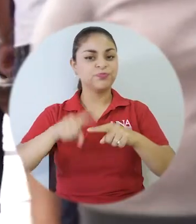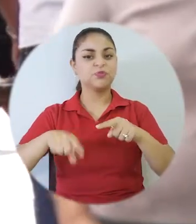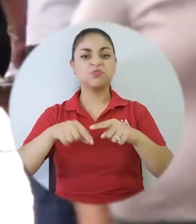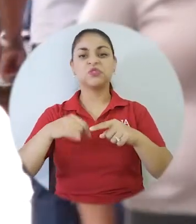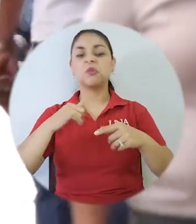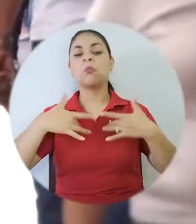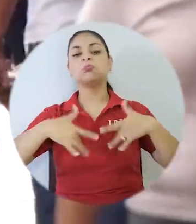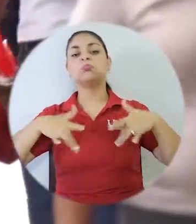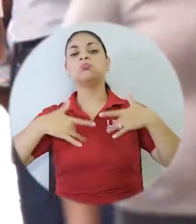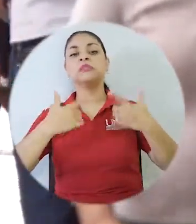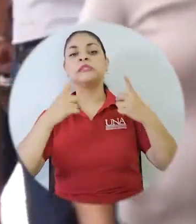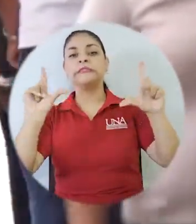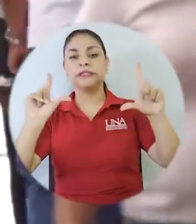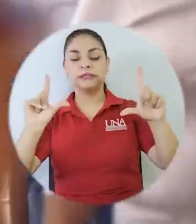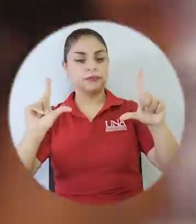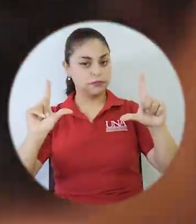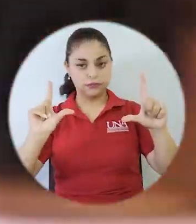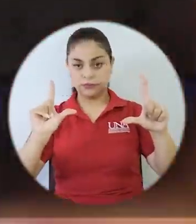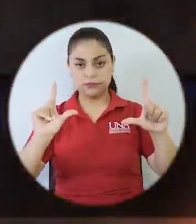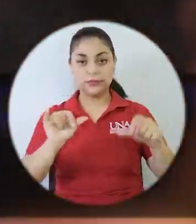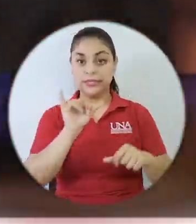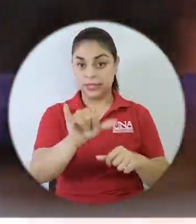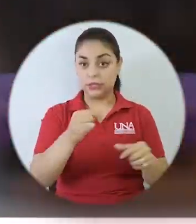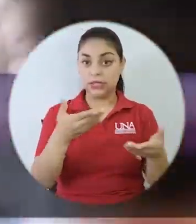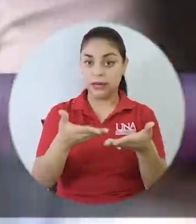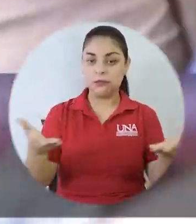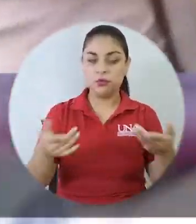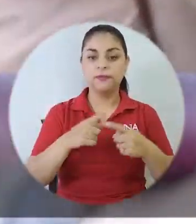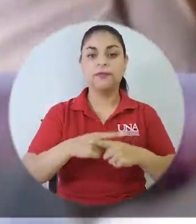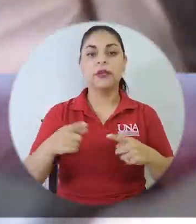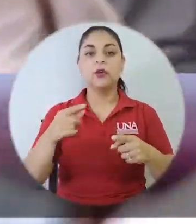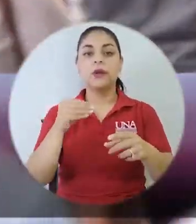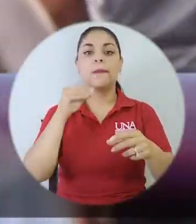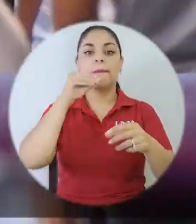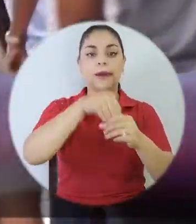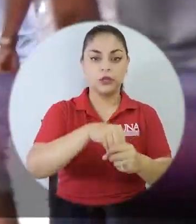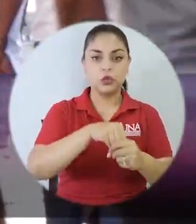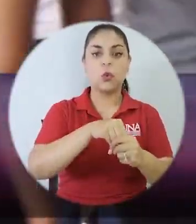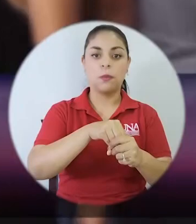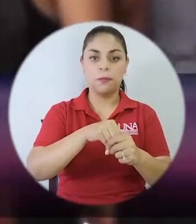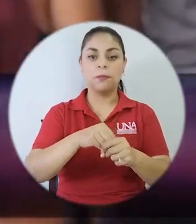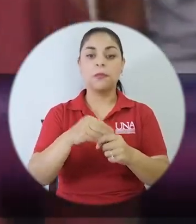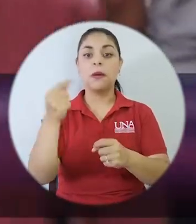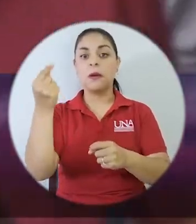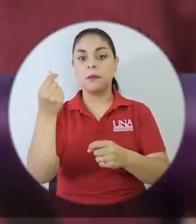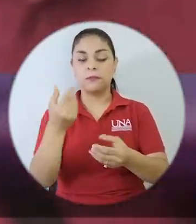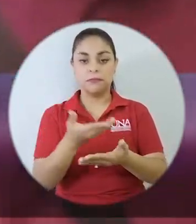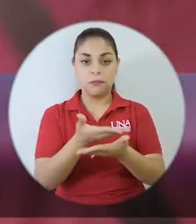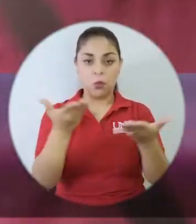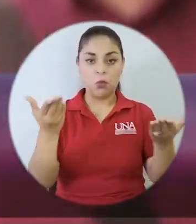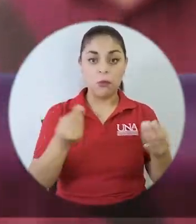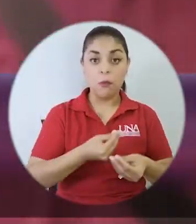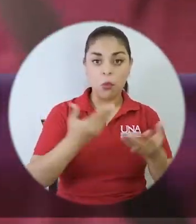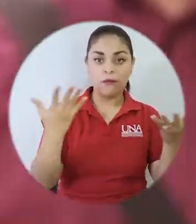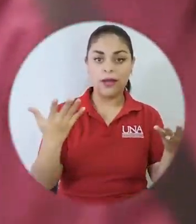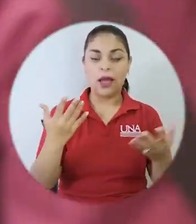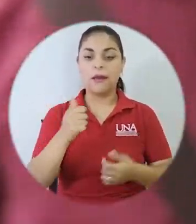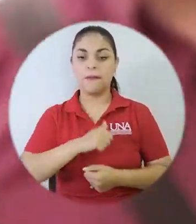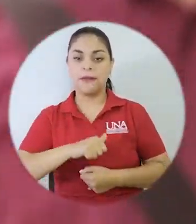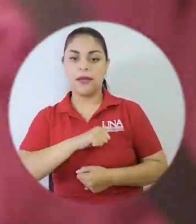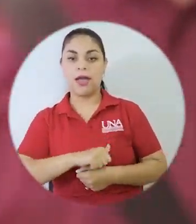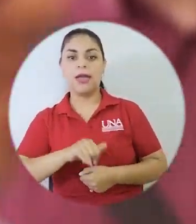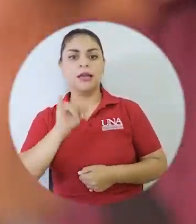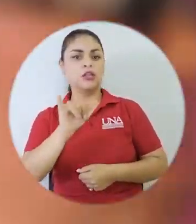libre. No puede ser como tan libre. Y eso es el elemento, pero la inversión pública-privada o las alianzas público-privadas